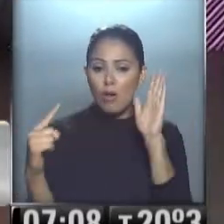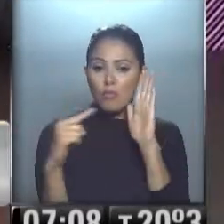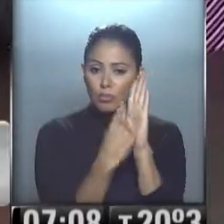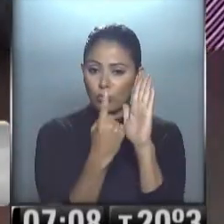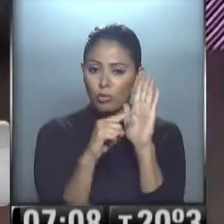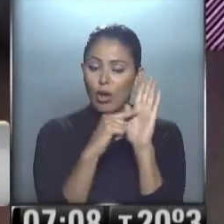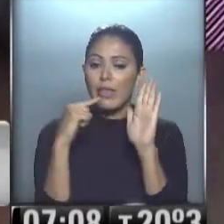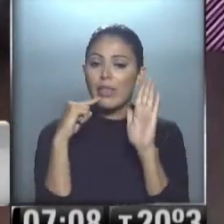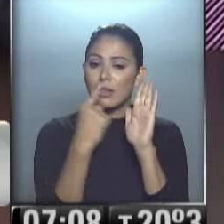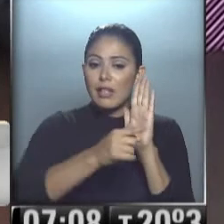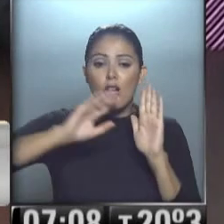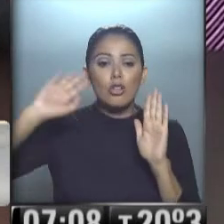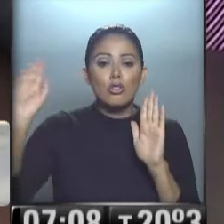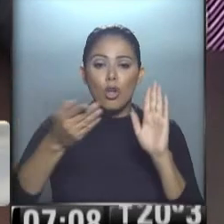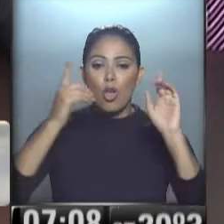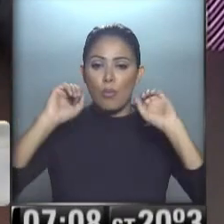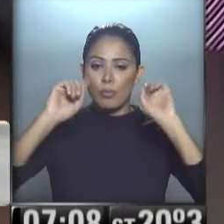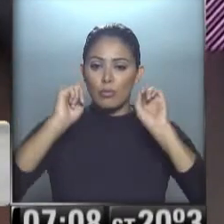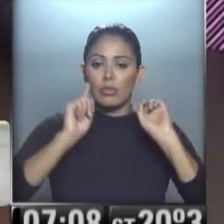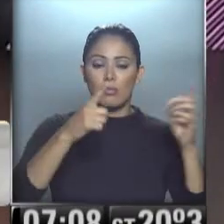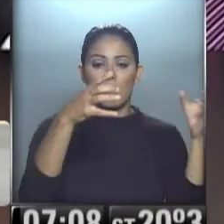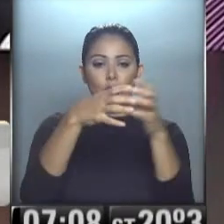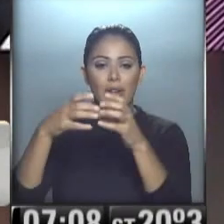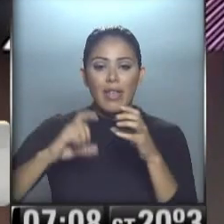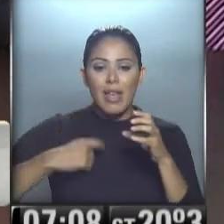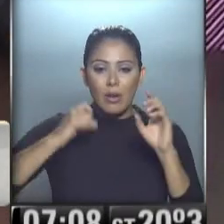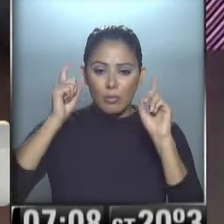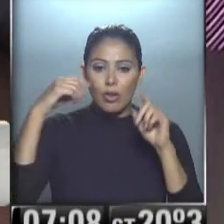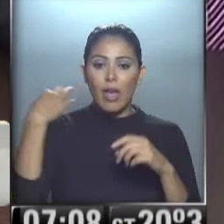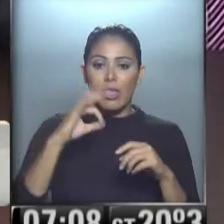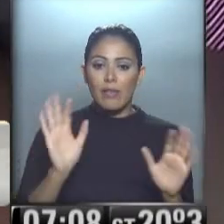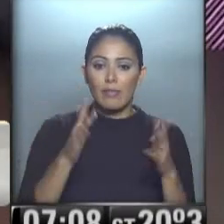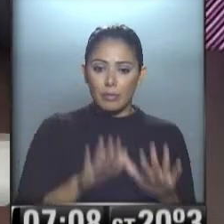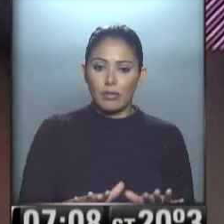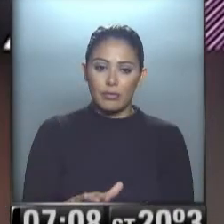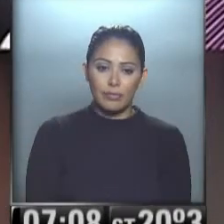en el cual instaba a todos los docentes y organizaciones gremiales a levantar la huelga.